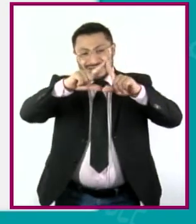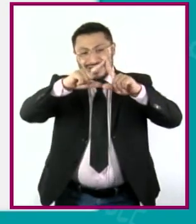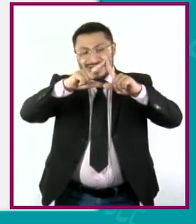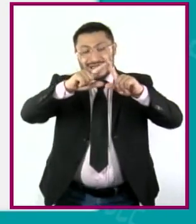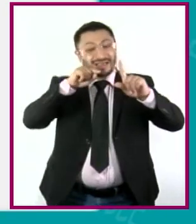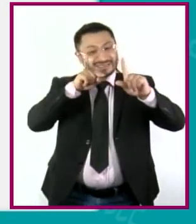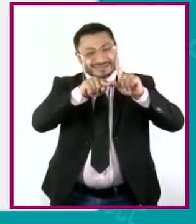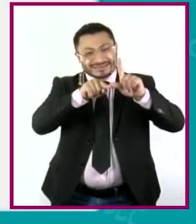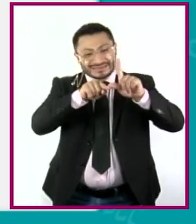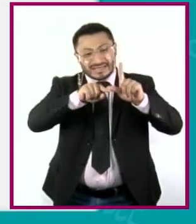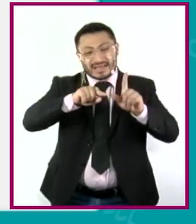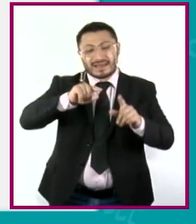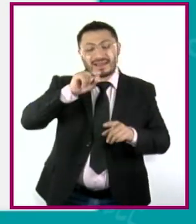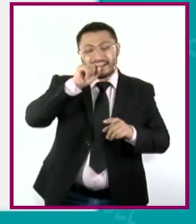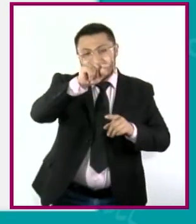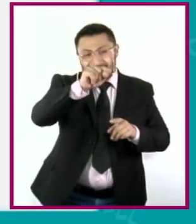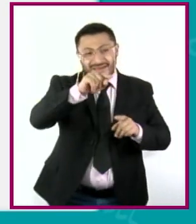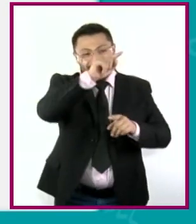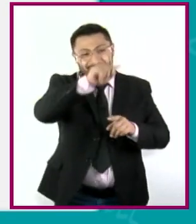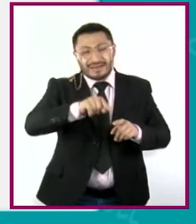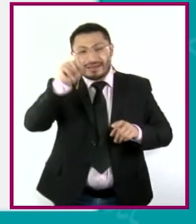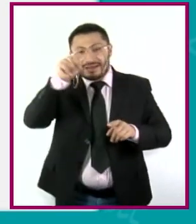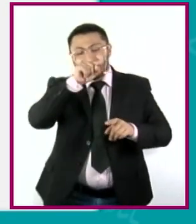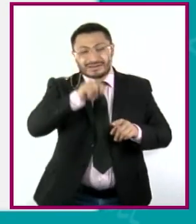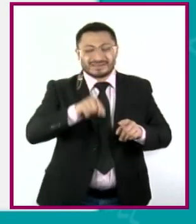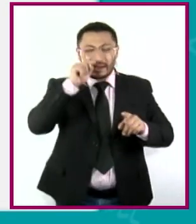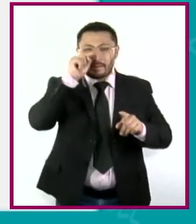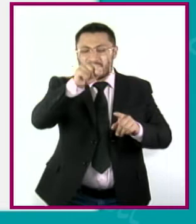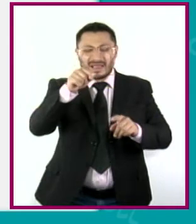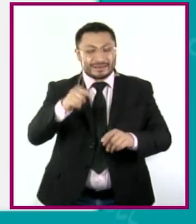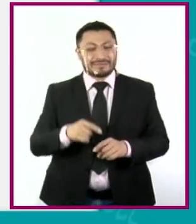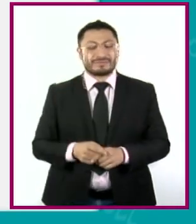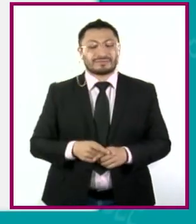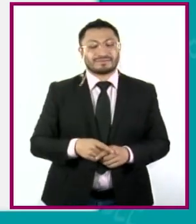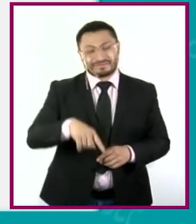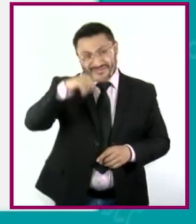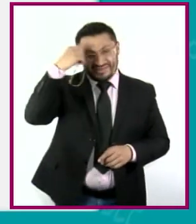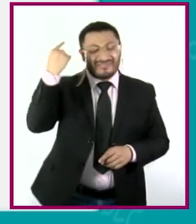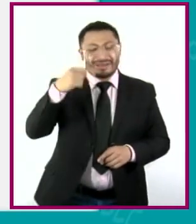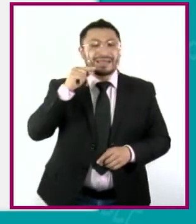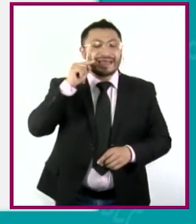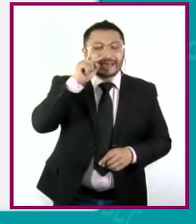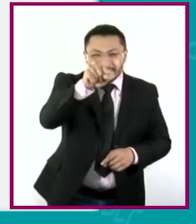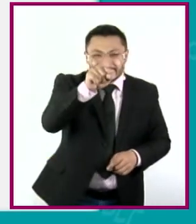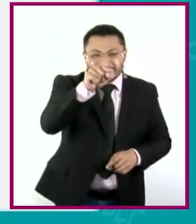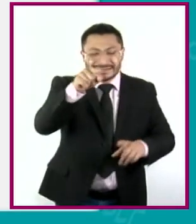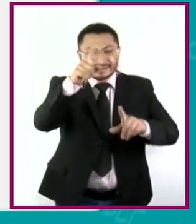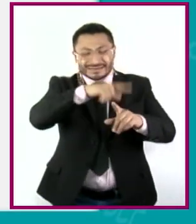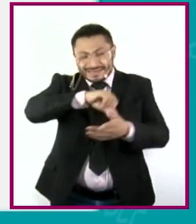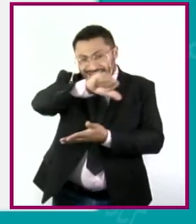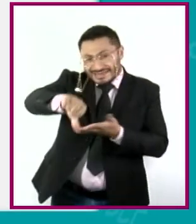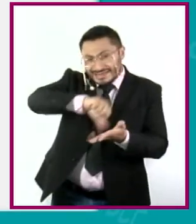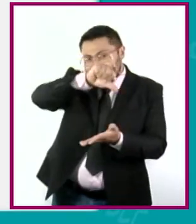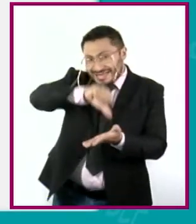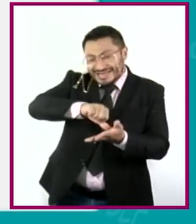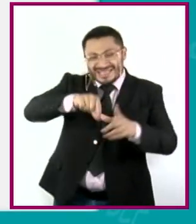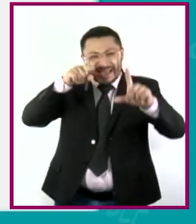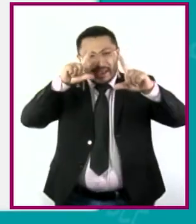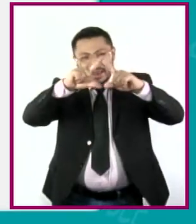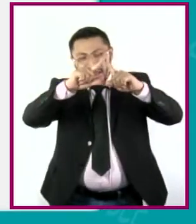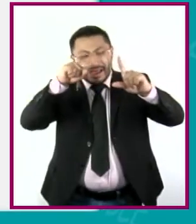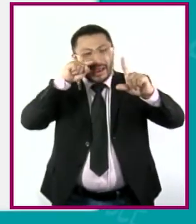equilátero. Es una construcción muy sencilla llegar al centro. Desde el centro del triángulo equilátero voy